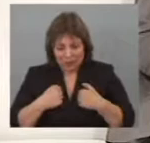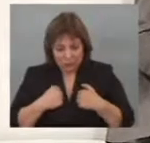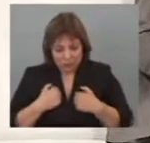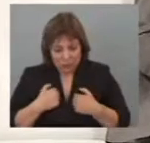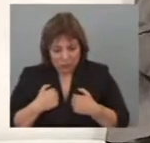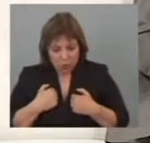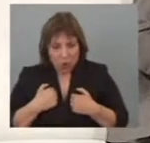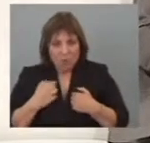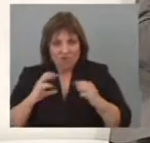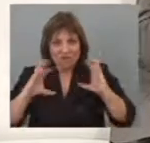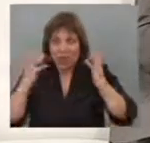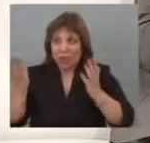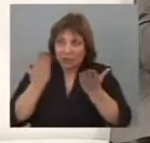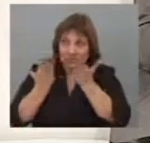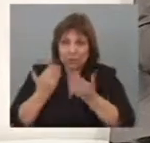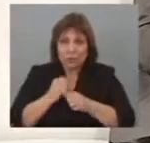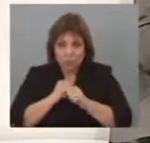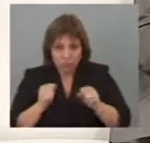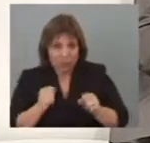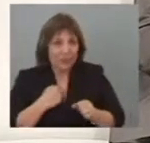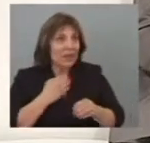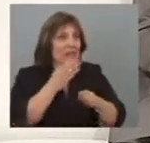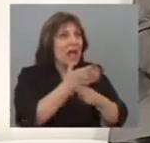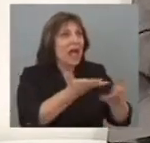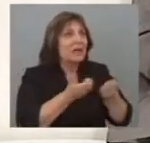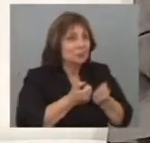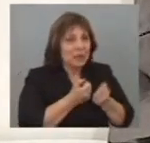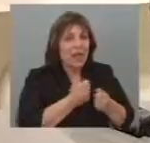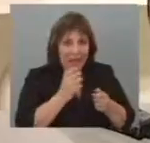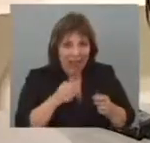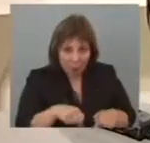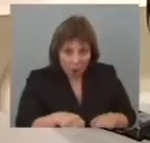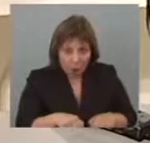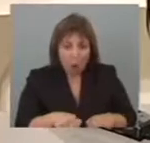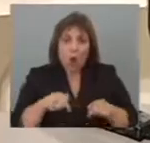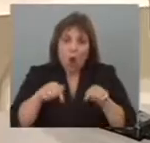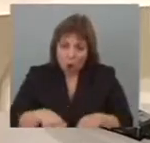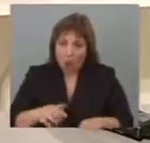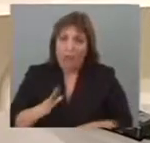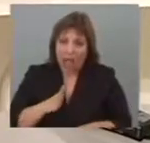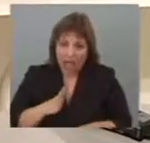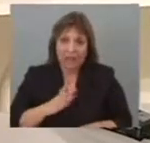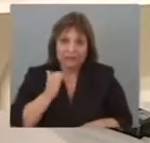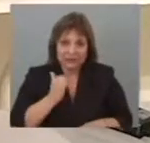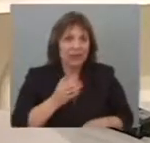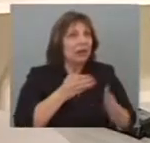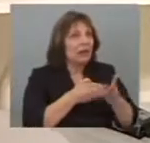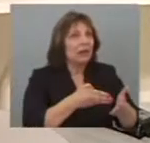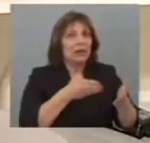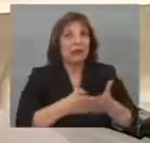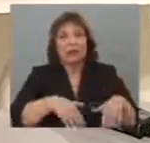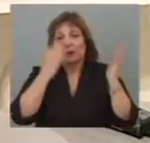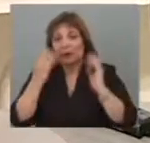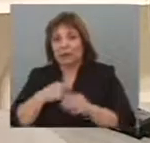y busca ayuda la encuentra en los organismos del Estado? Sí, hoy podemos decir que sí, que existen